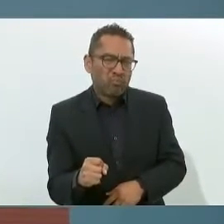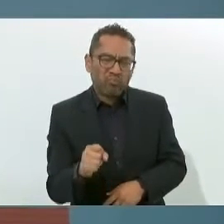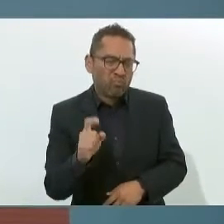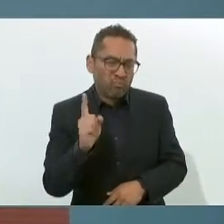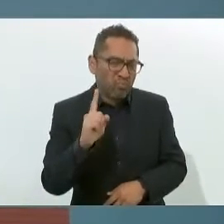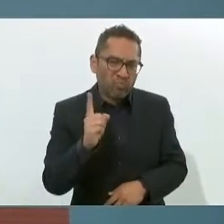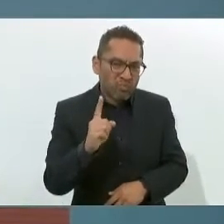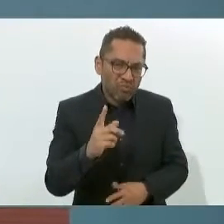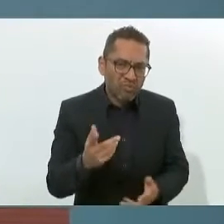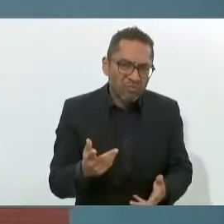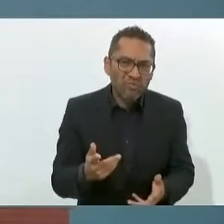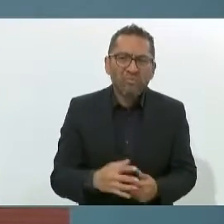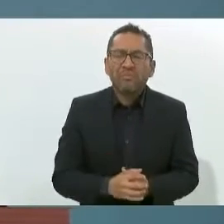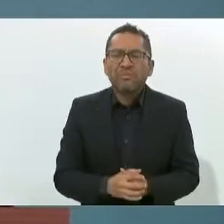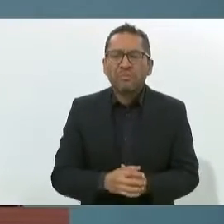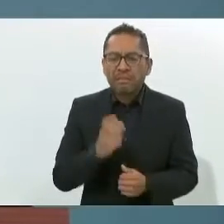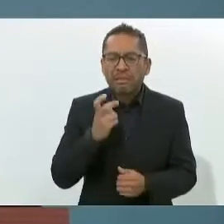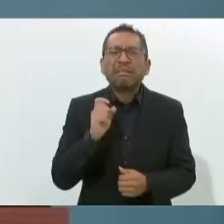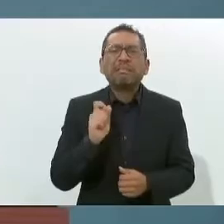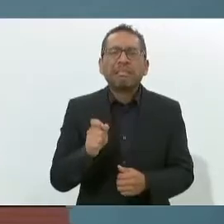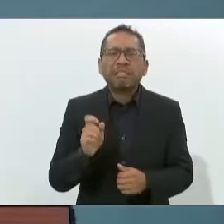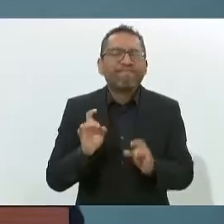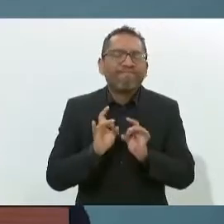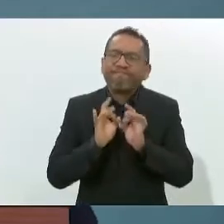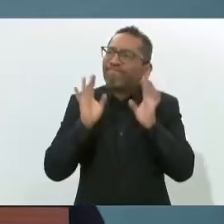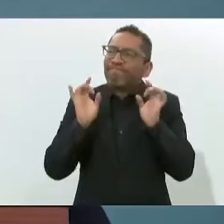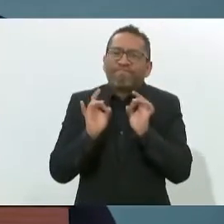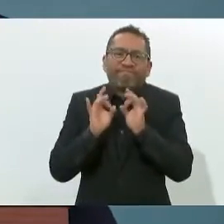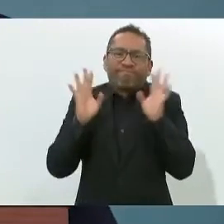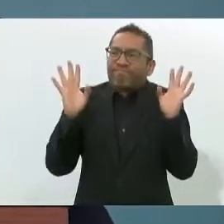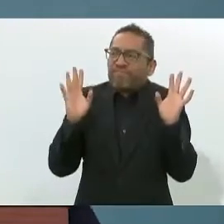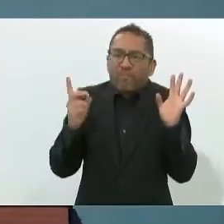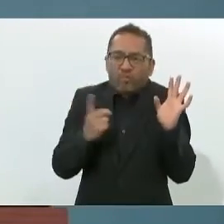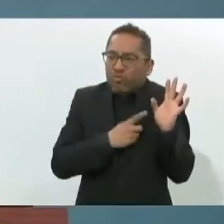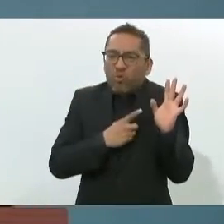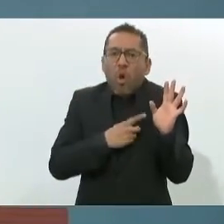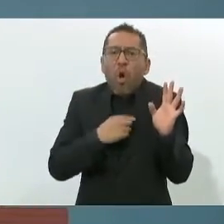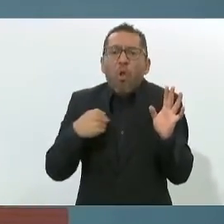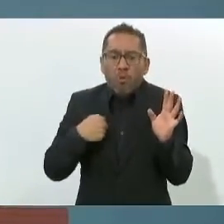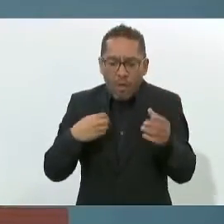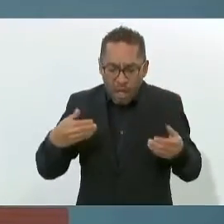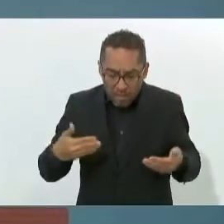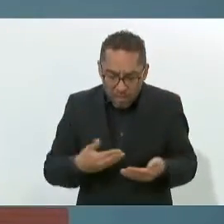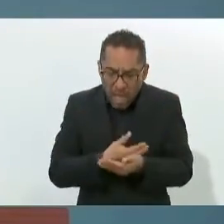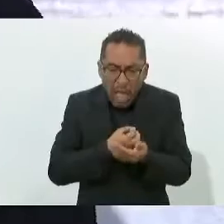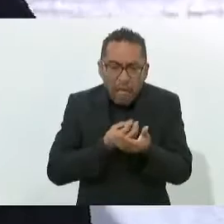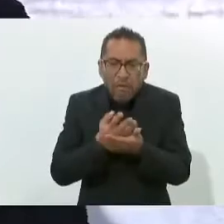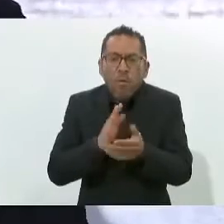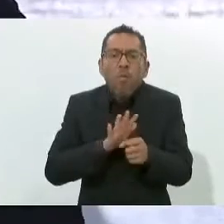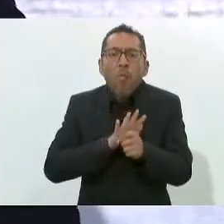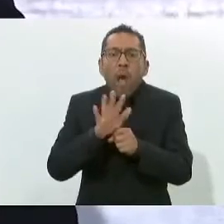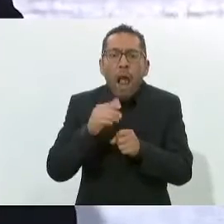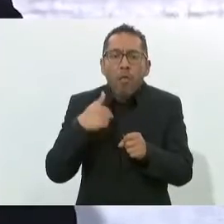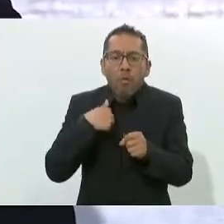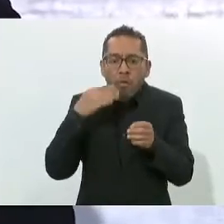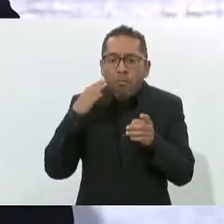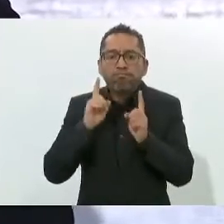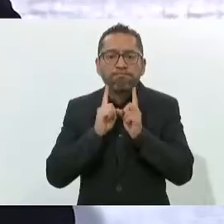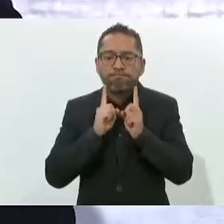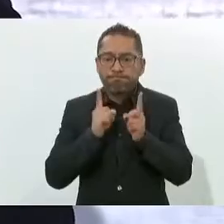Son las circunstancias las que llevan a algunos a tomar el camino de las conductas